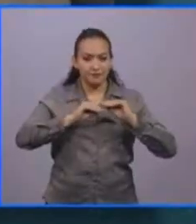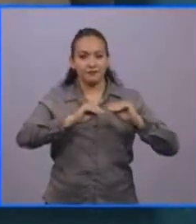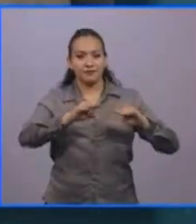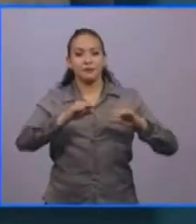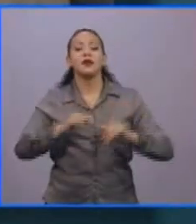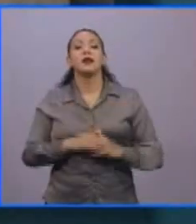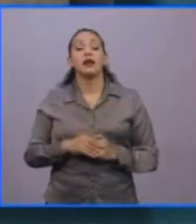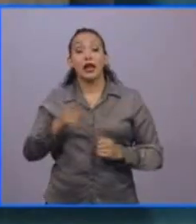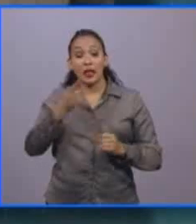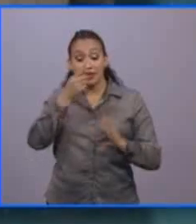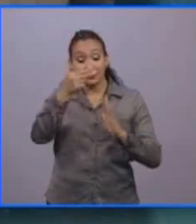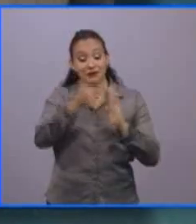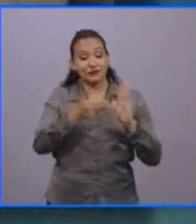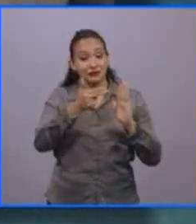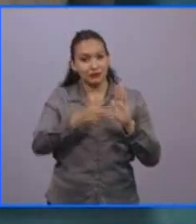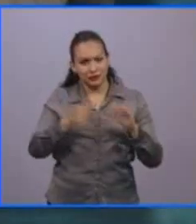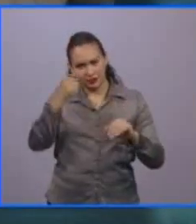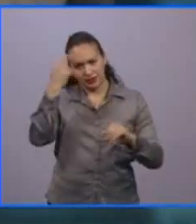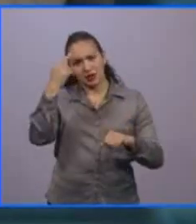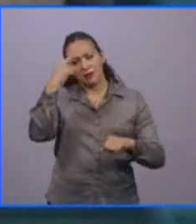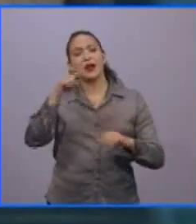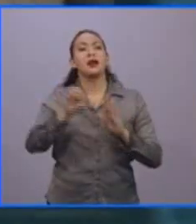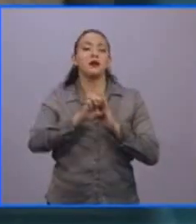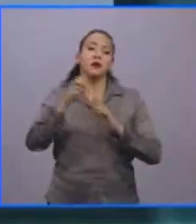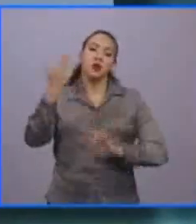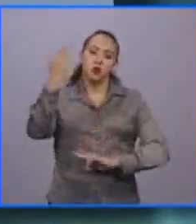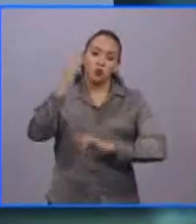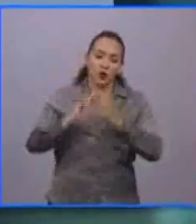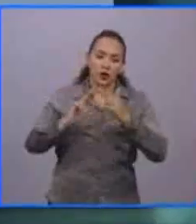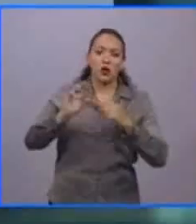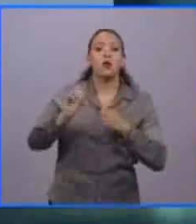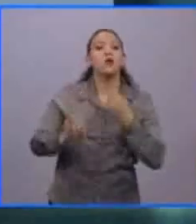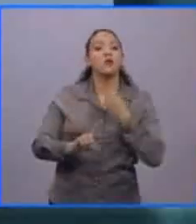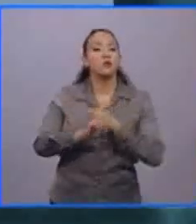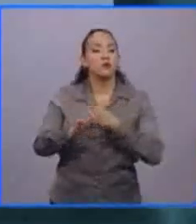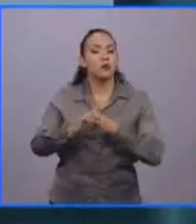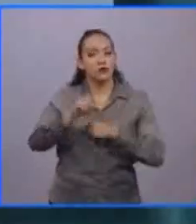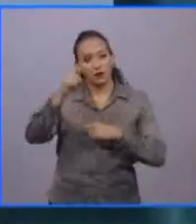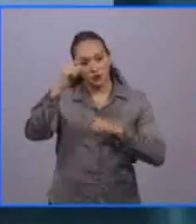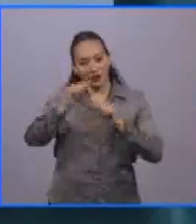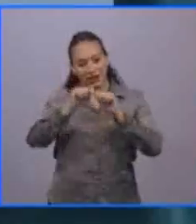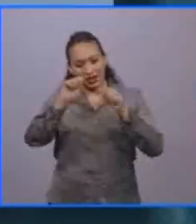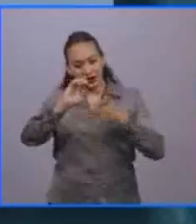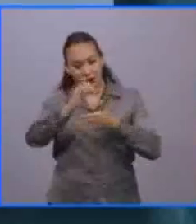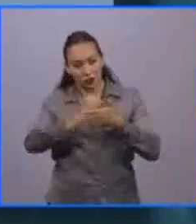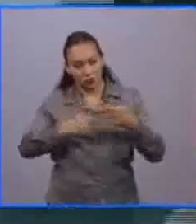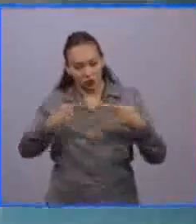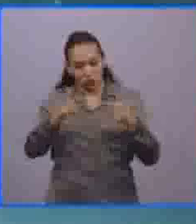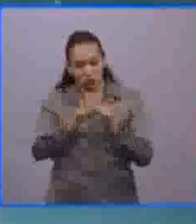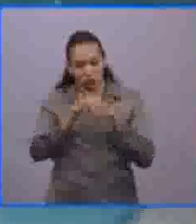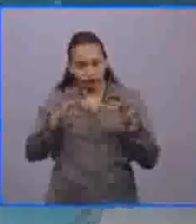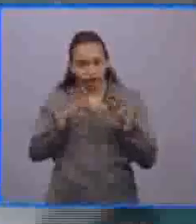herramienta que establece criterios claros en procedimientos de huelga y conflictos de titularidad de contratos